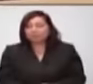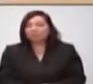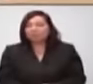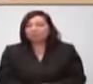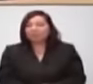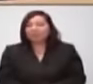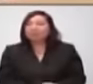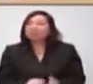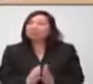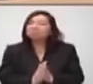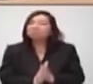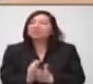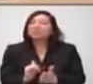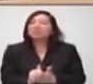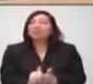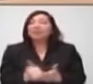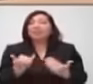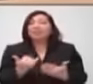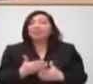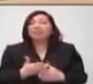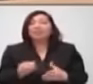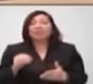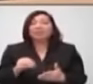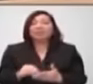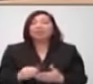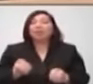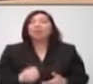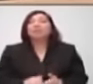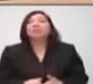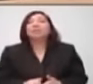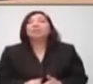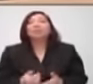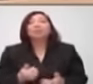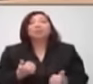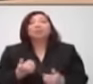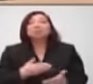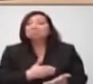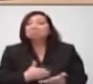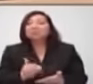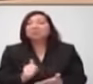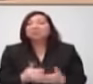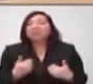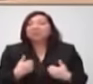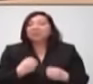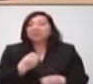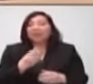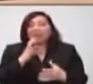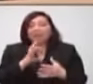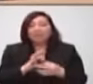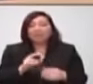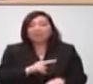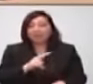vamos a inculcar, y es parte de la concesión de que los vehículos que van a circular en los corredores van a ser vehículos a gas